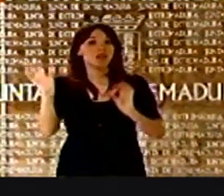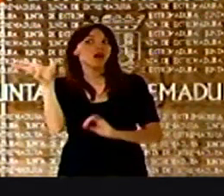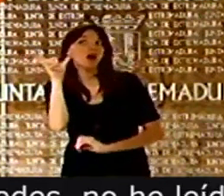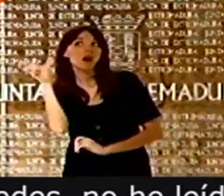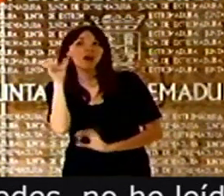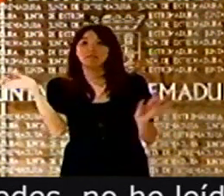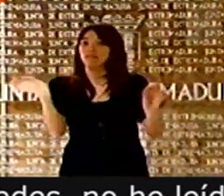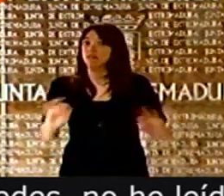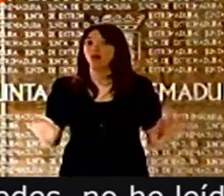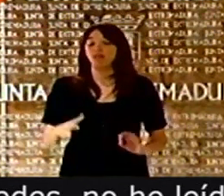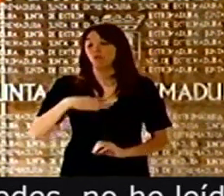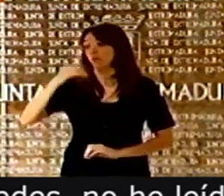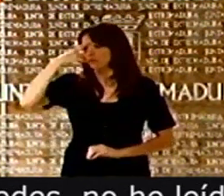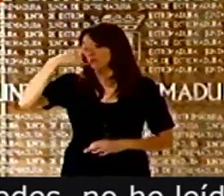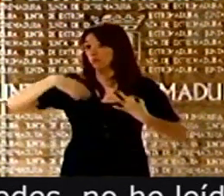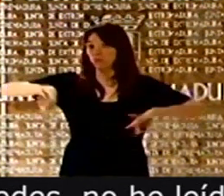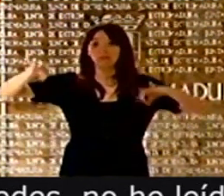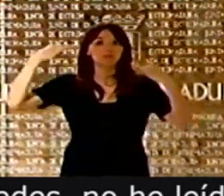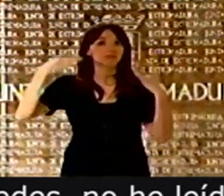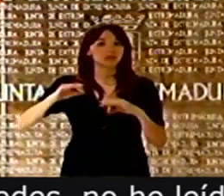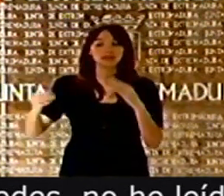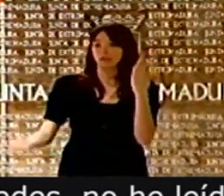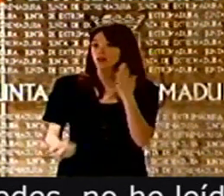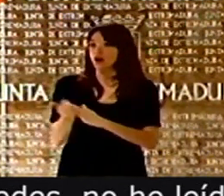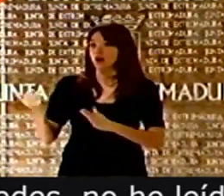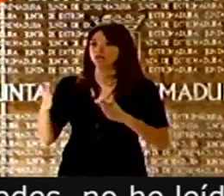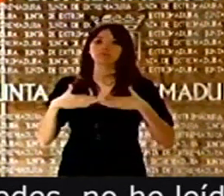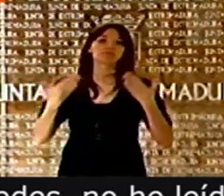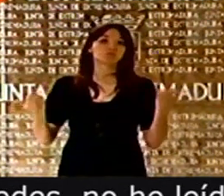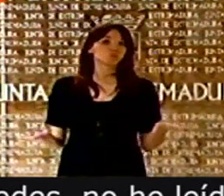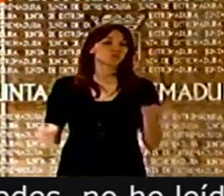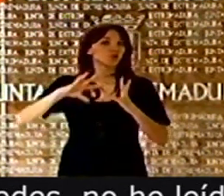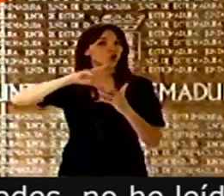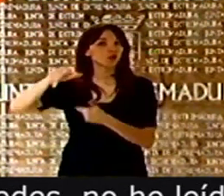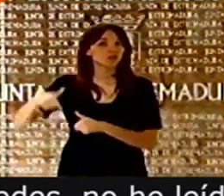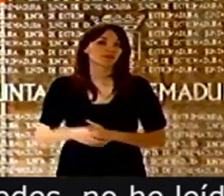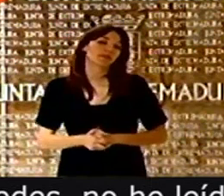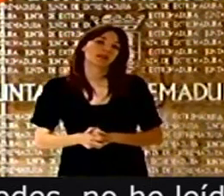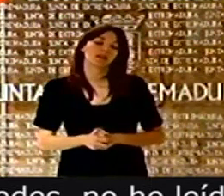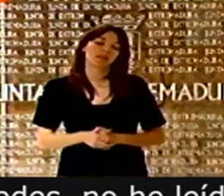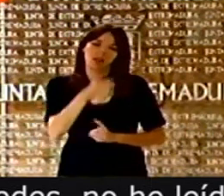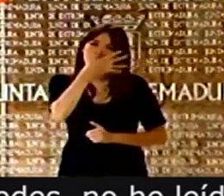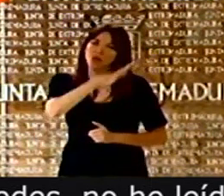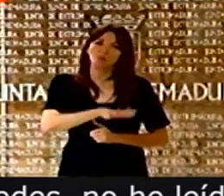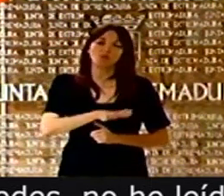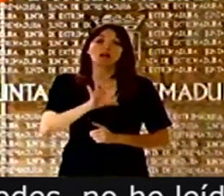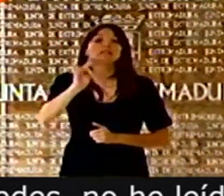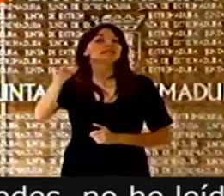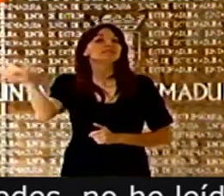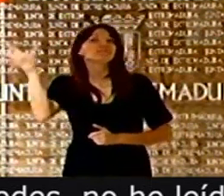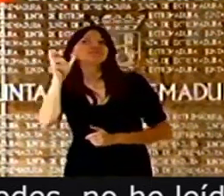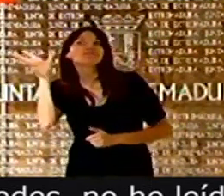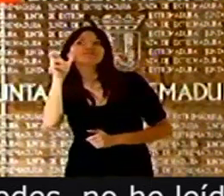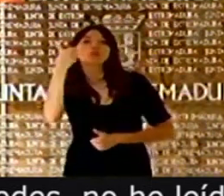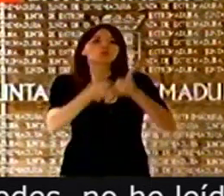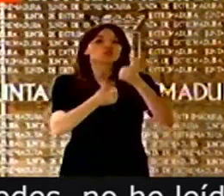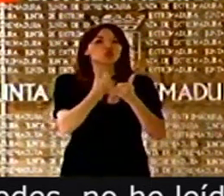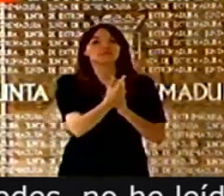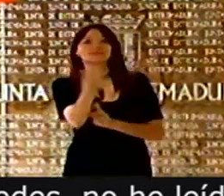ser que me haya yo despistado de que haya salido en esta mañana esa denuncia. Sí he escuchado por distintos opositores,